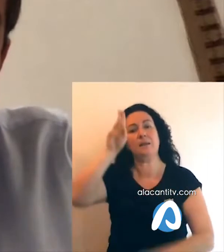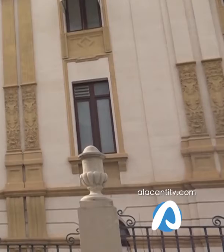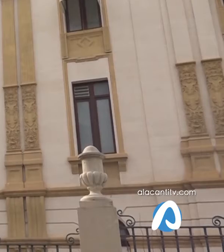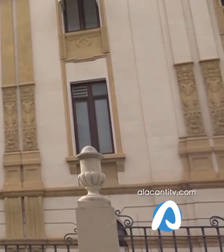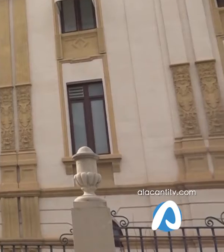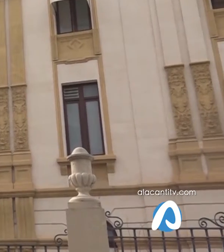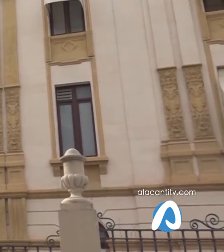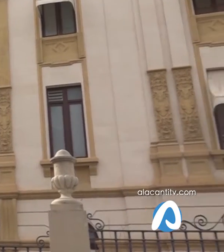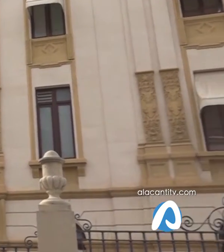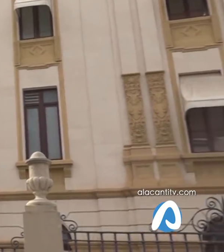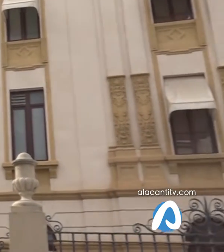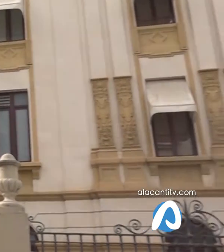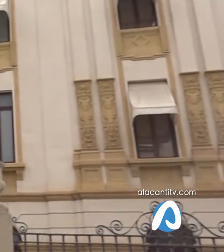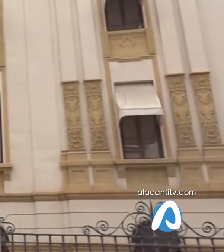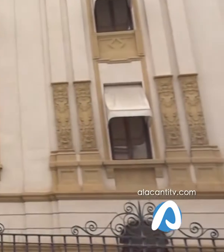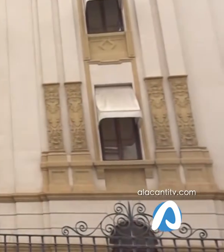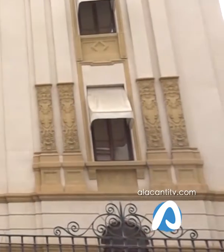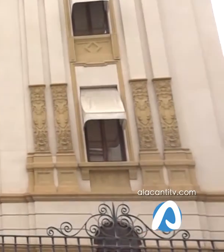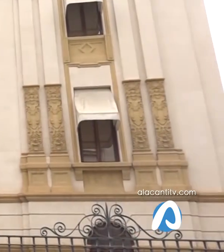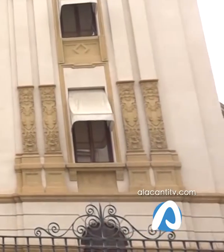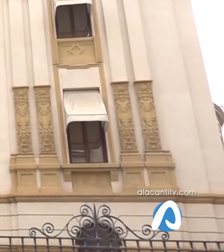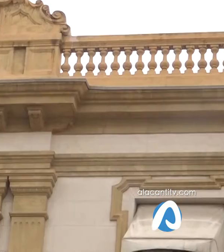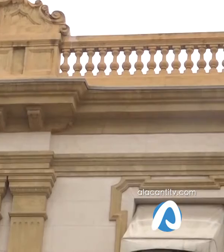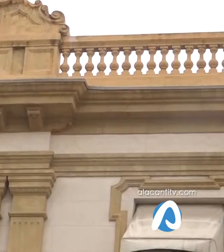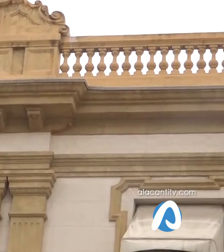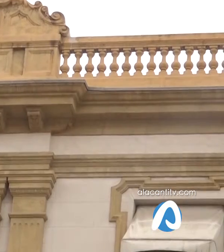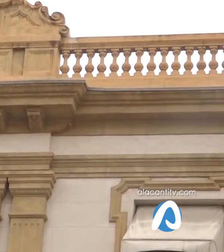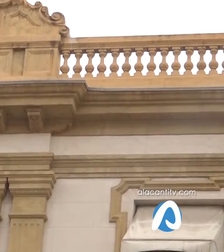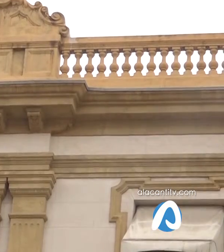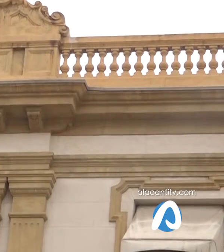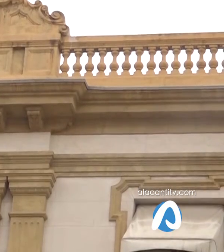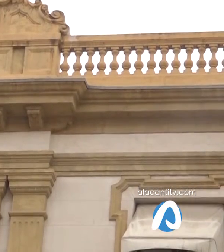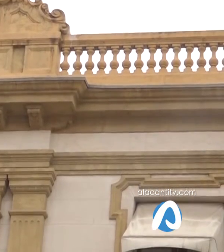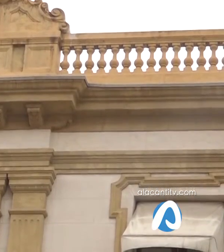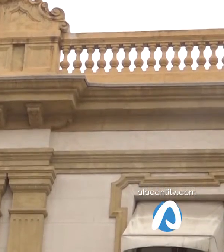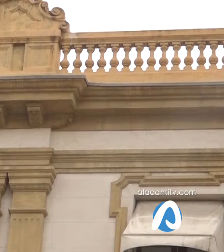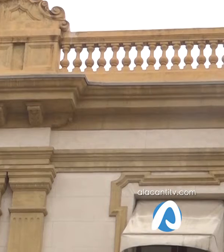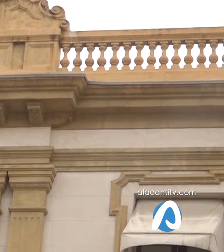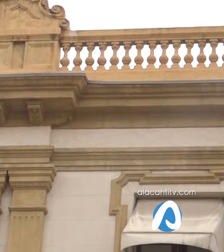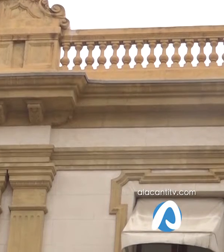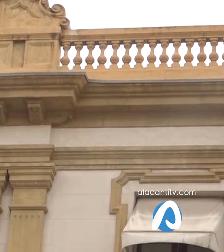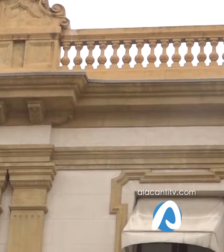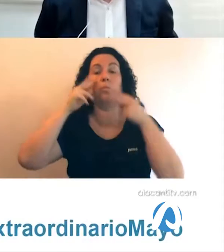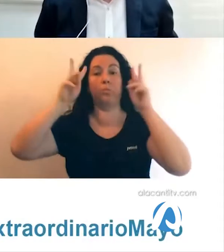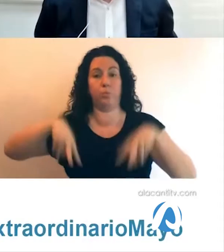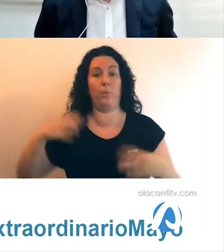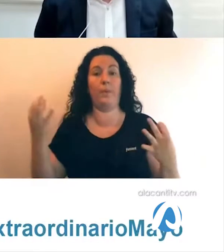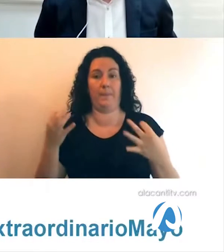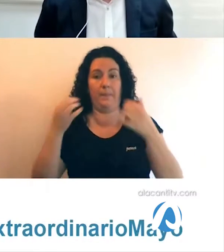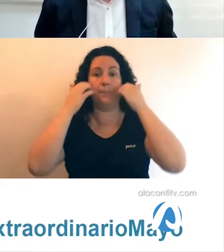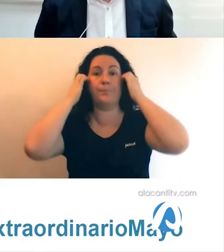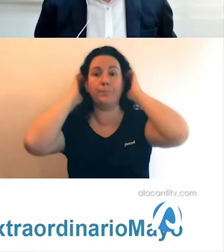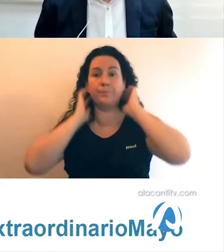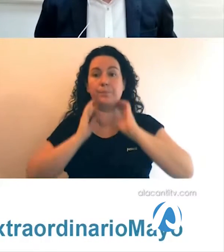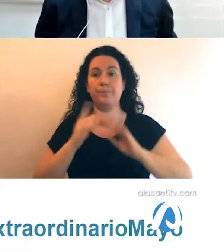ser complementarios. El propósito principal de la Diputación es ejercer el municipalismo y apoyar a todas las localidades de la provincia. Los importes